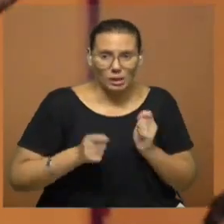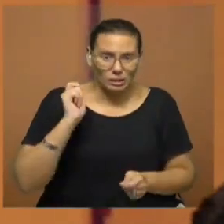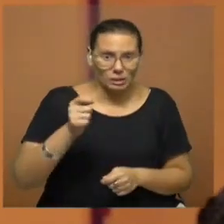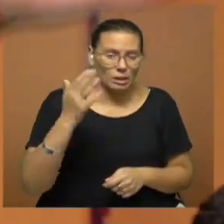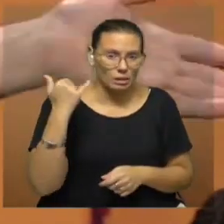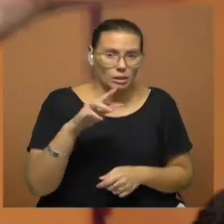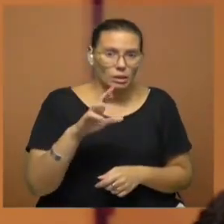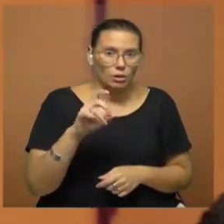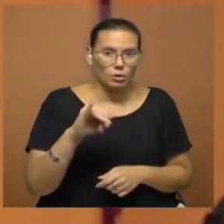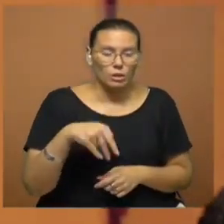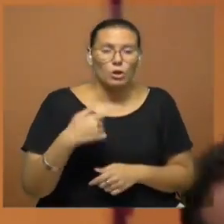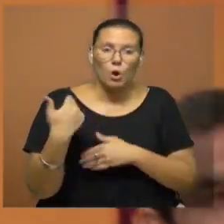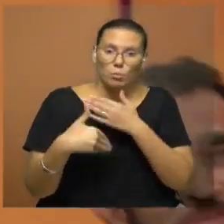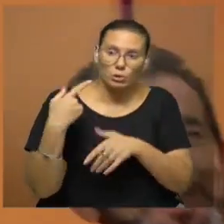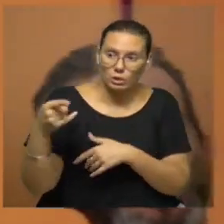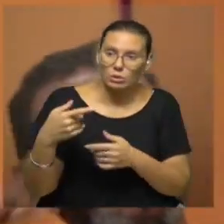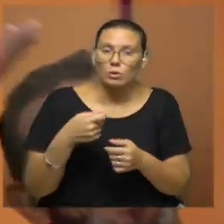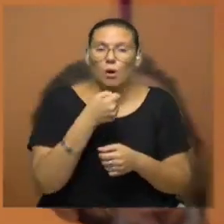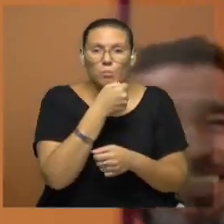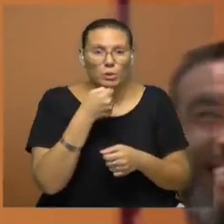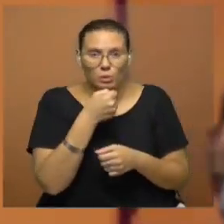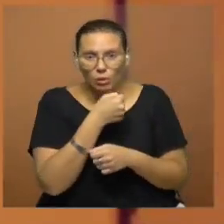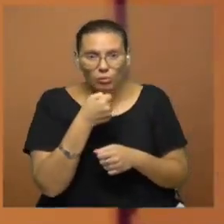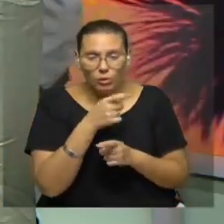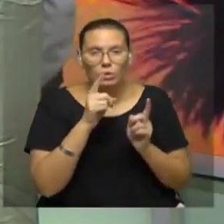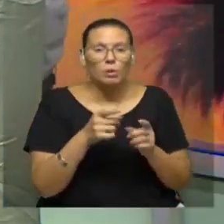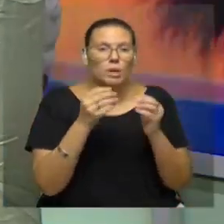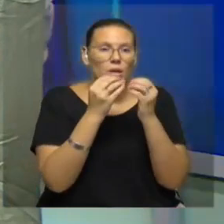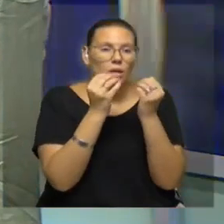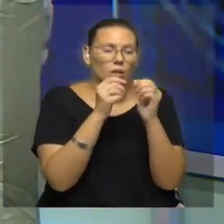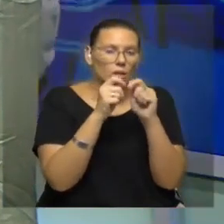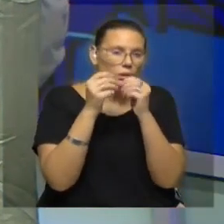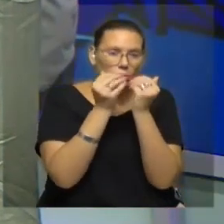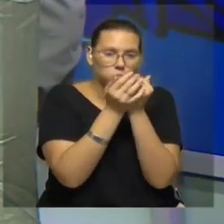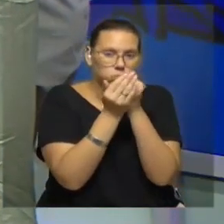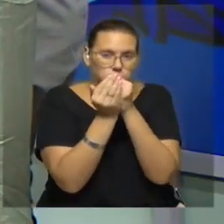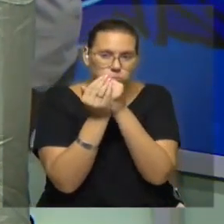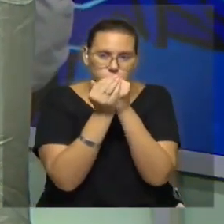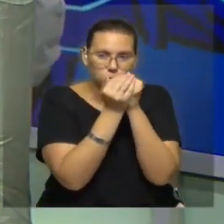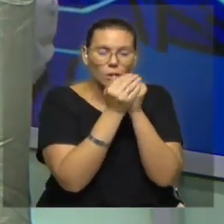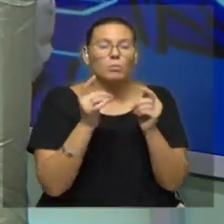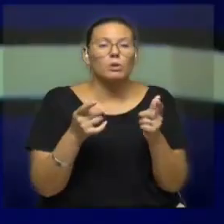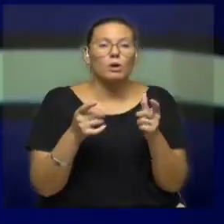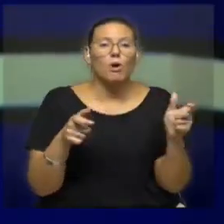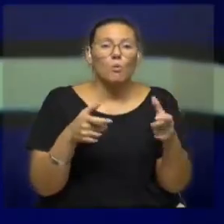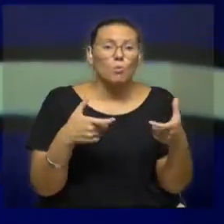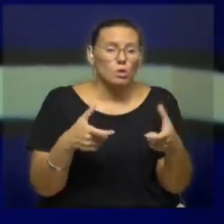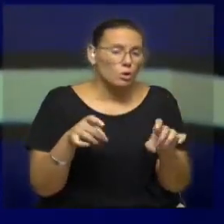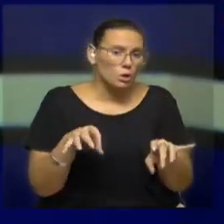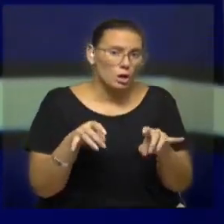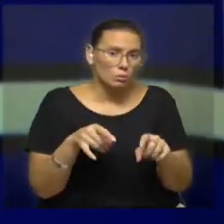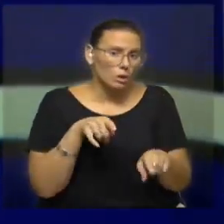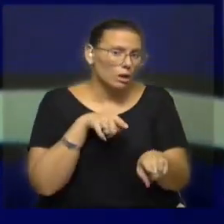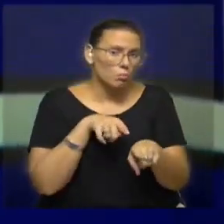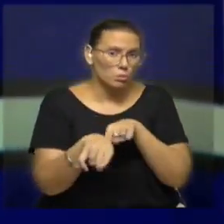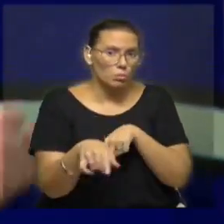Rodino, y el proceso que grabó él, los micrófonos, el mastodonte para la armónica. Hay un disco bien orgánico y se grabó en vivo,